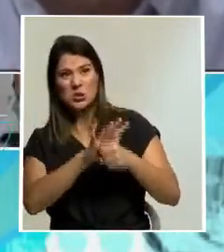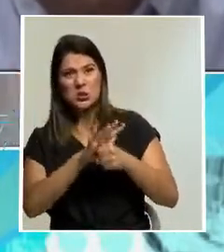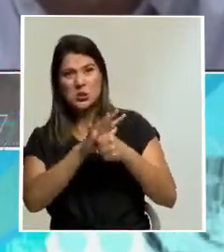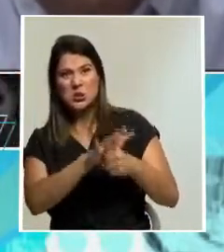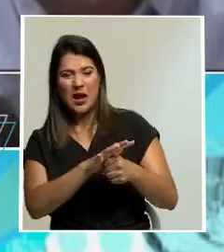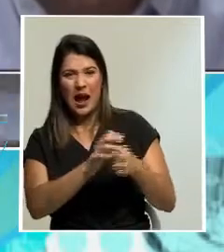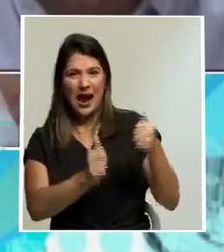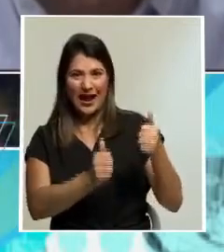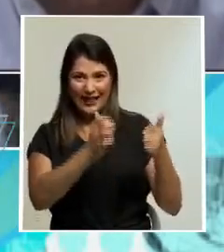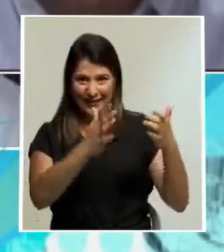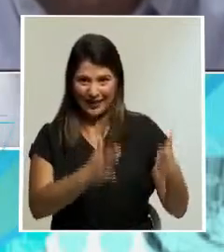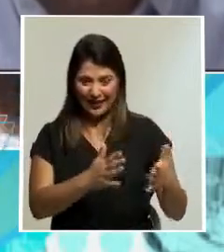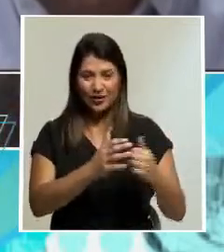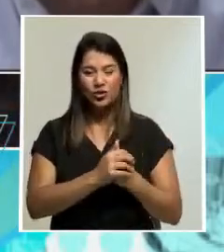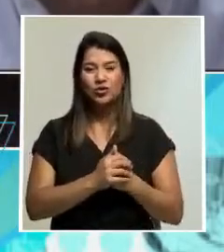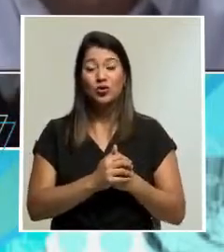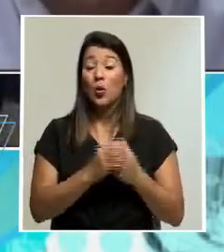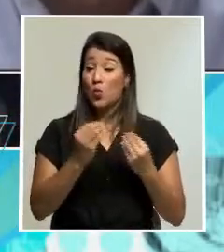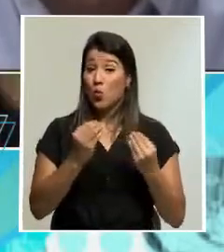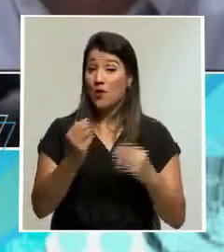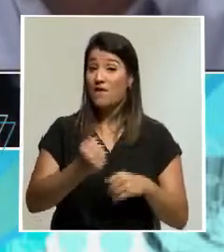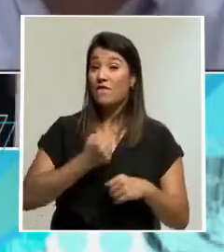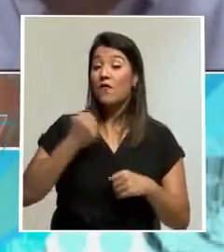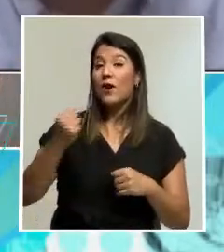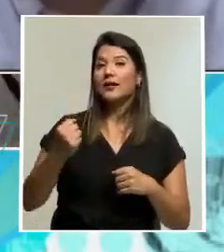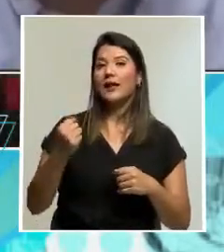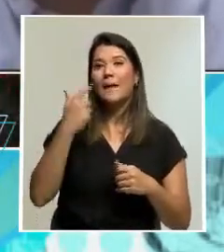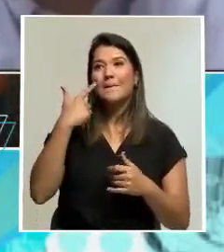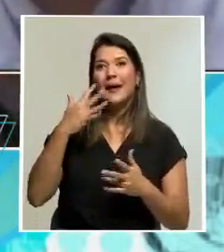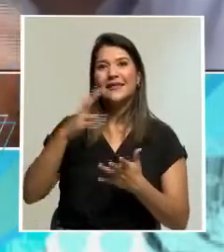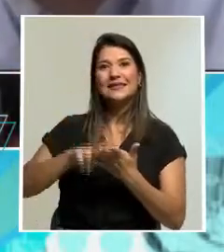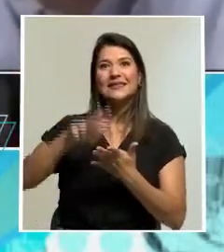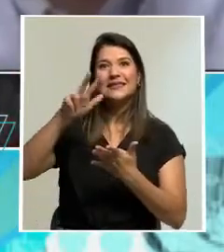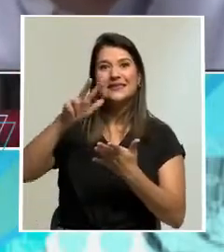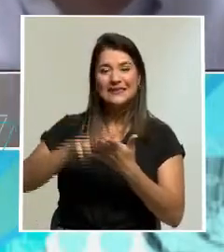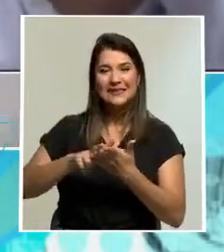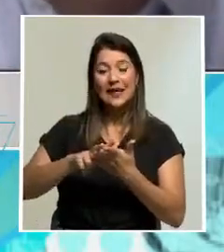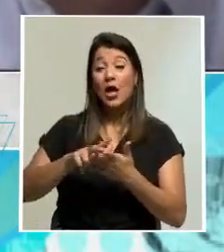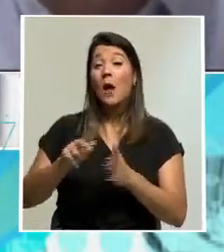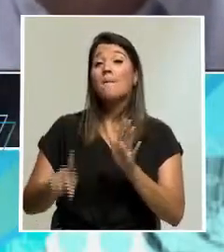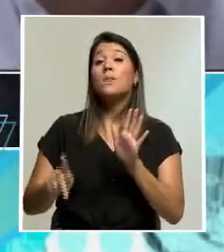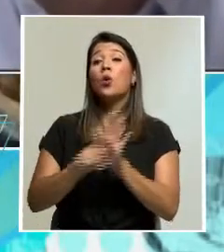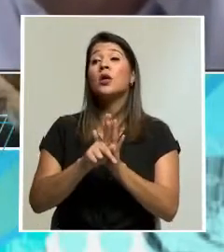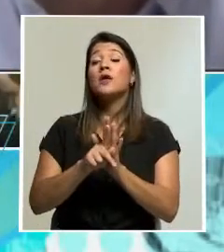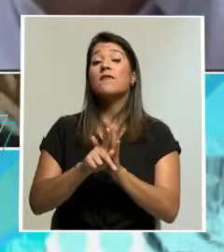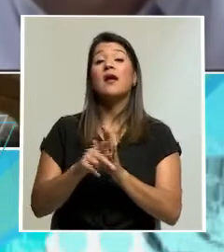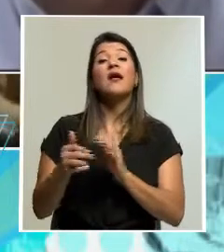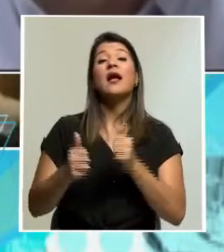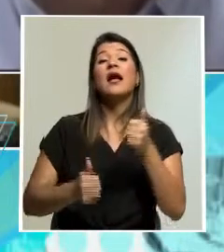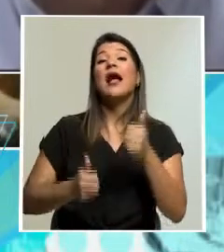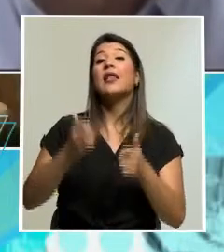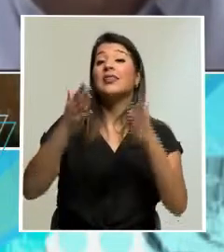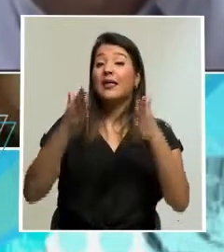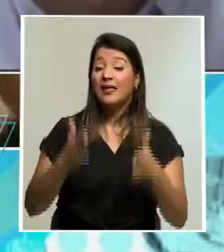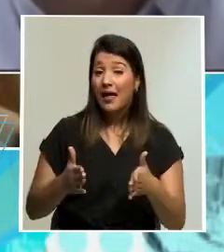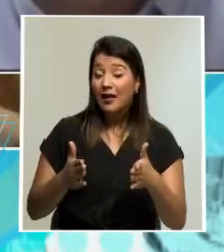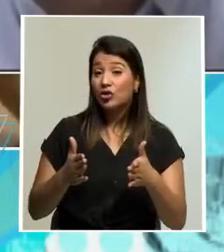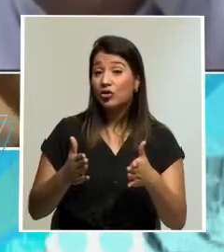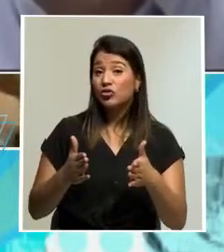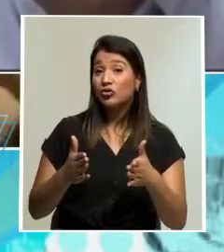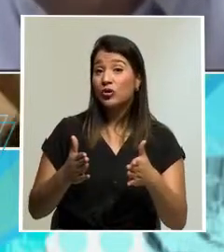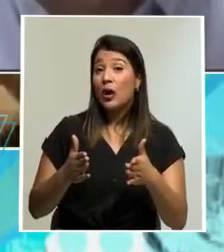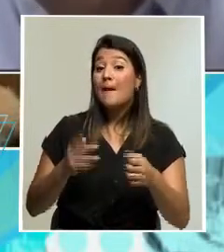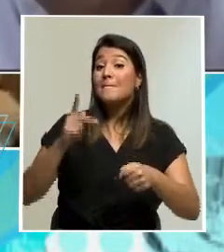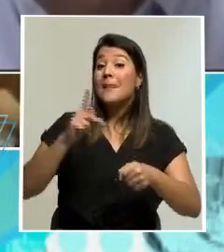Consejo Supremo Electoral aprobó una reforma que prohíbe inscribir candidatos que apoyen las sanciones